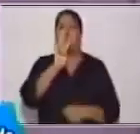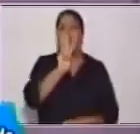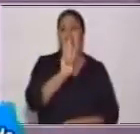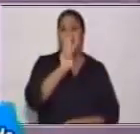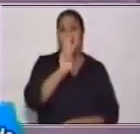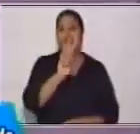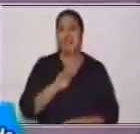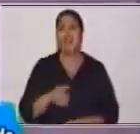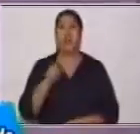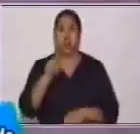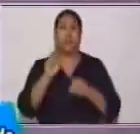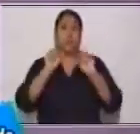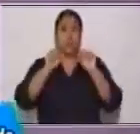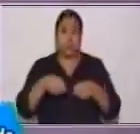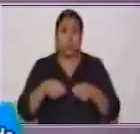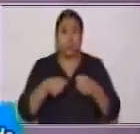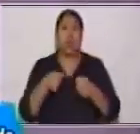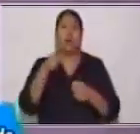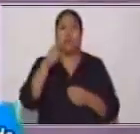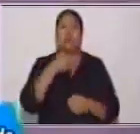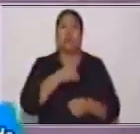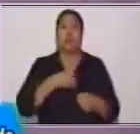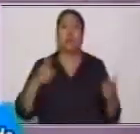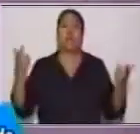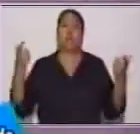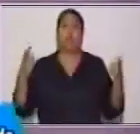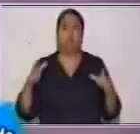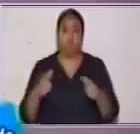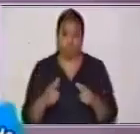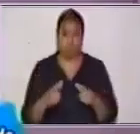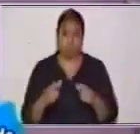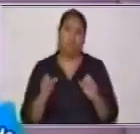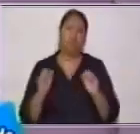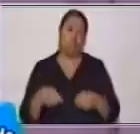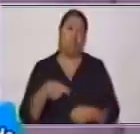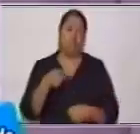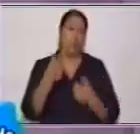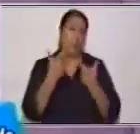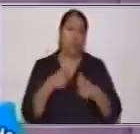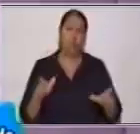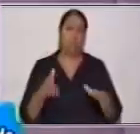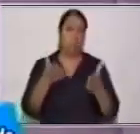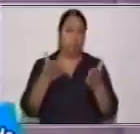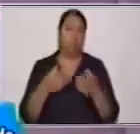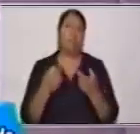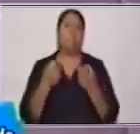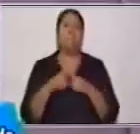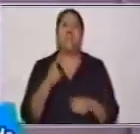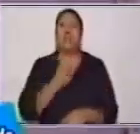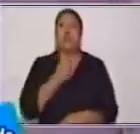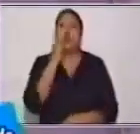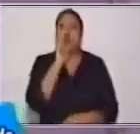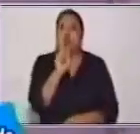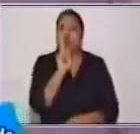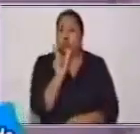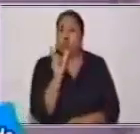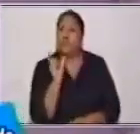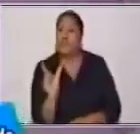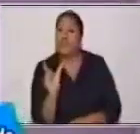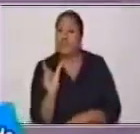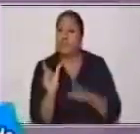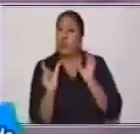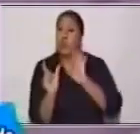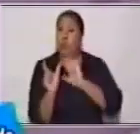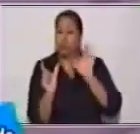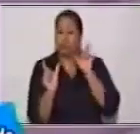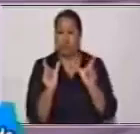usted lo desea hacer de una vez, simplificar algunos valores, lo puede hacer. Siempre y cuando afecte solo a ese mismo término, como en este caso.